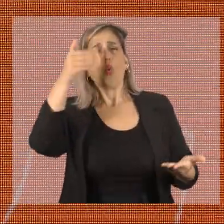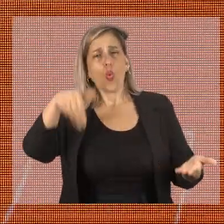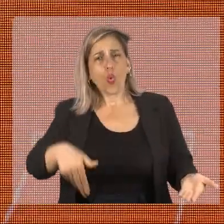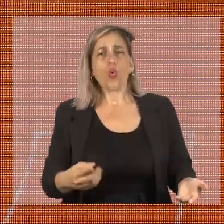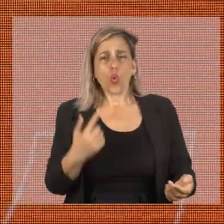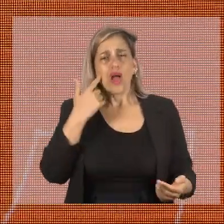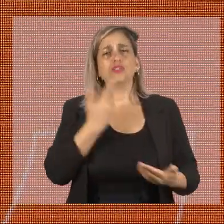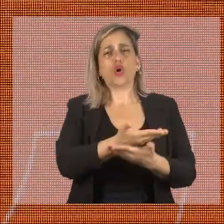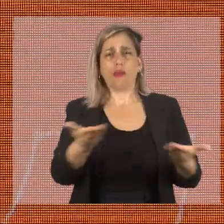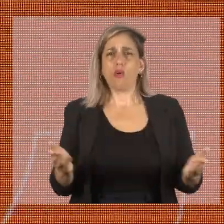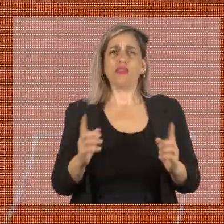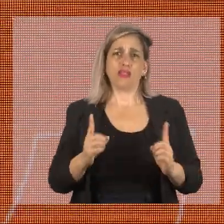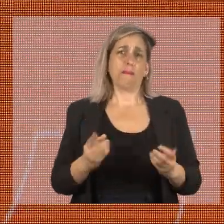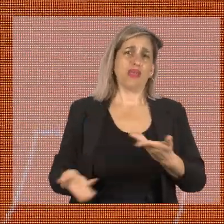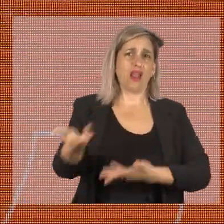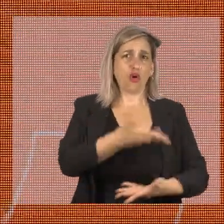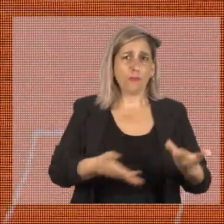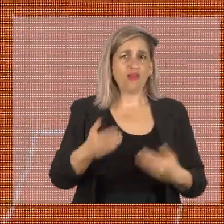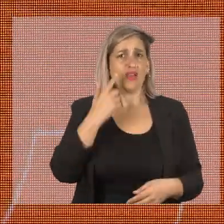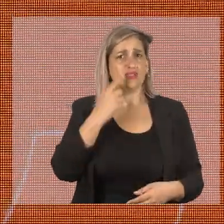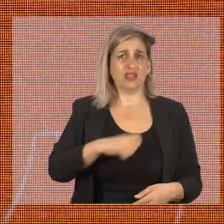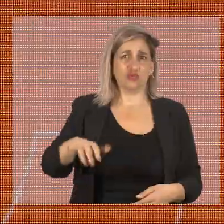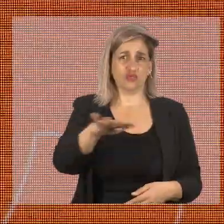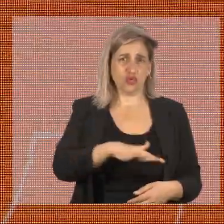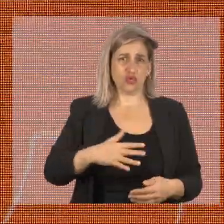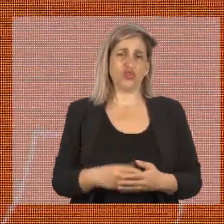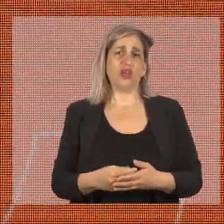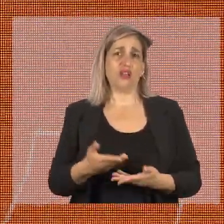hace gran parte a la cohesión social.